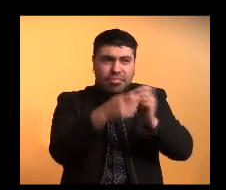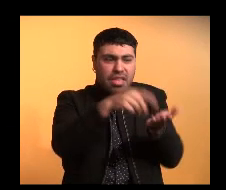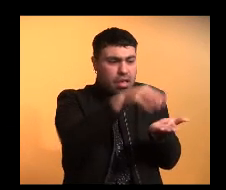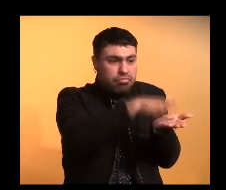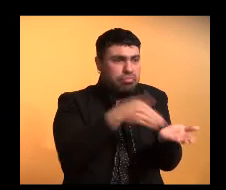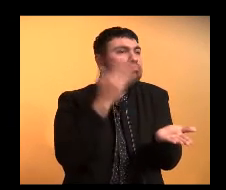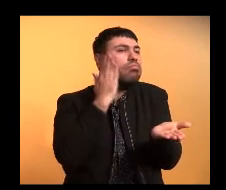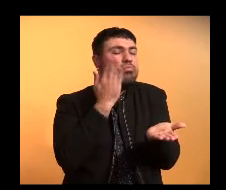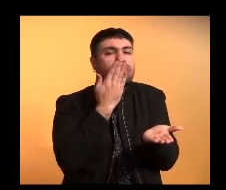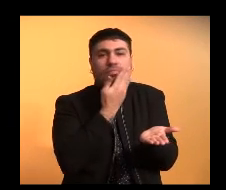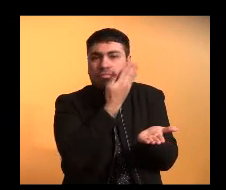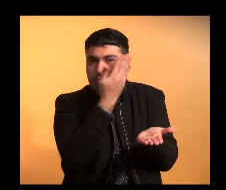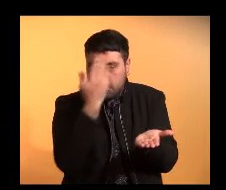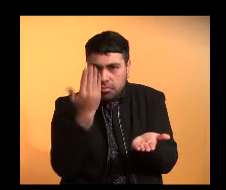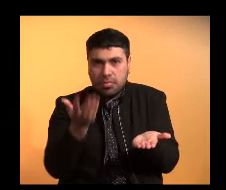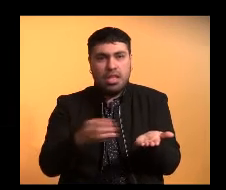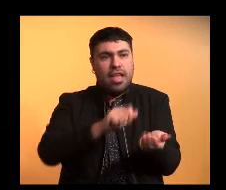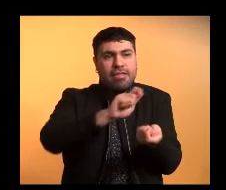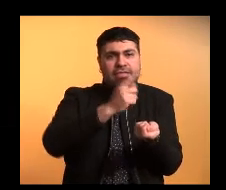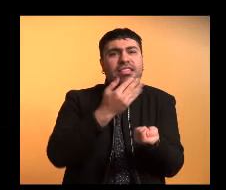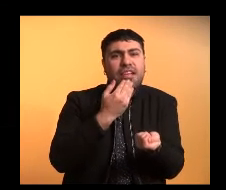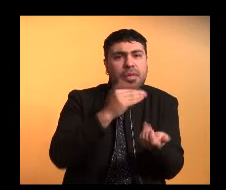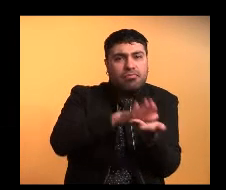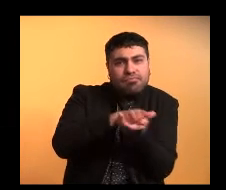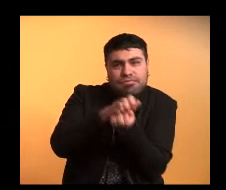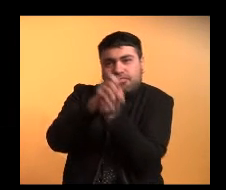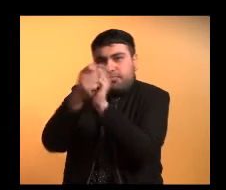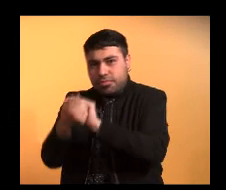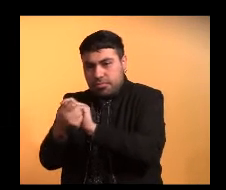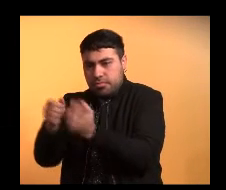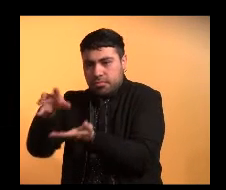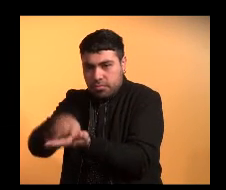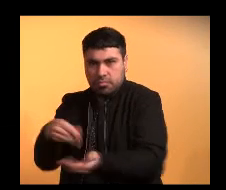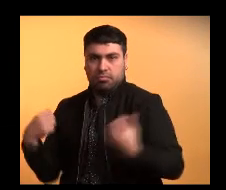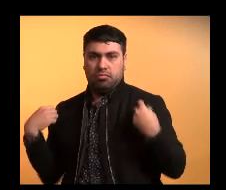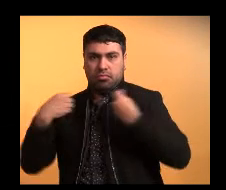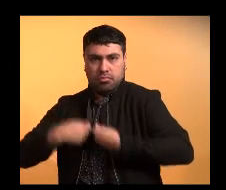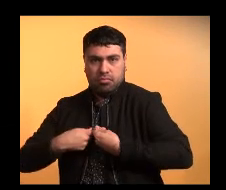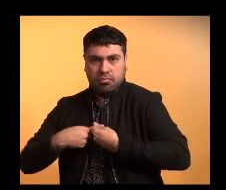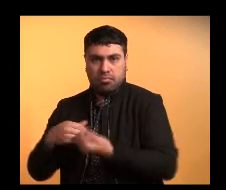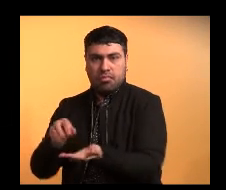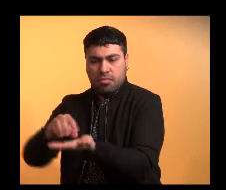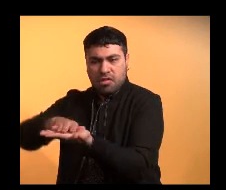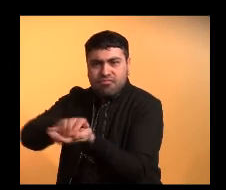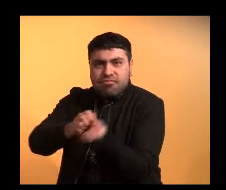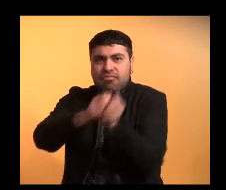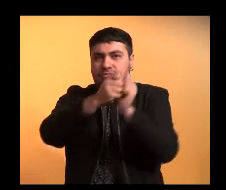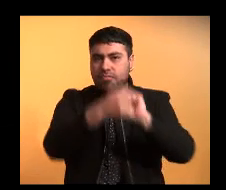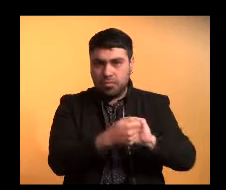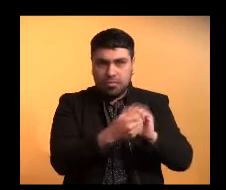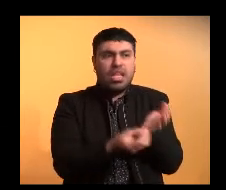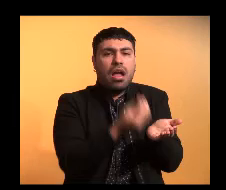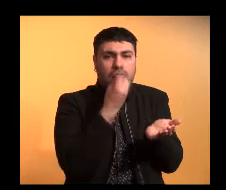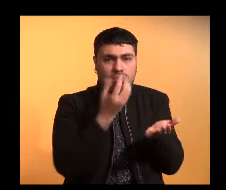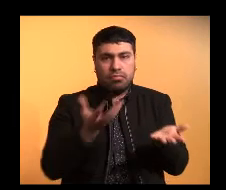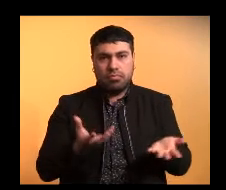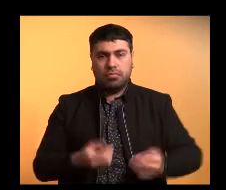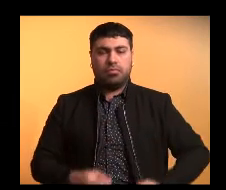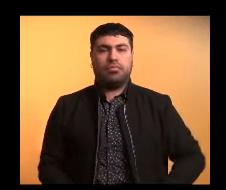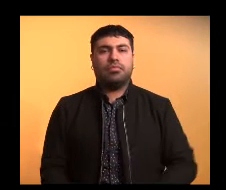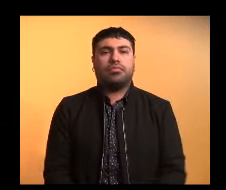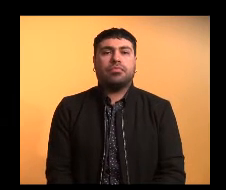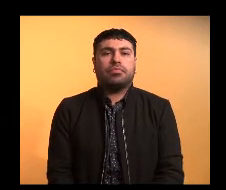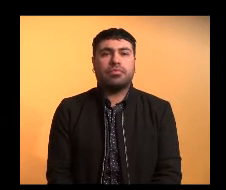se consumen como alimento, y eso también es otra de las importancias comerciales que tienen estos organismos.